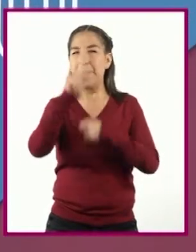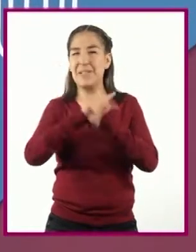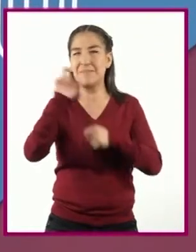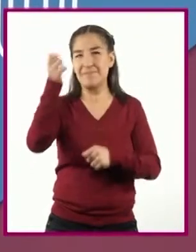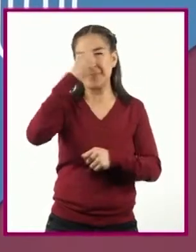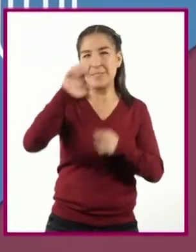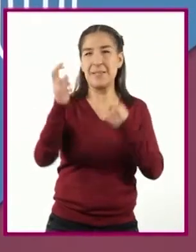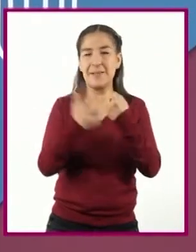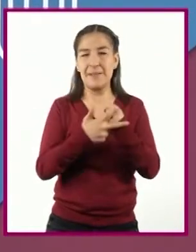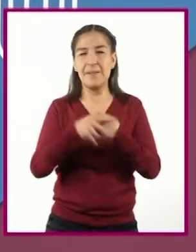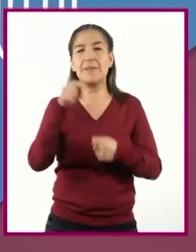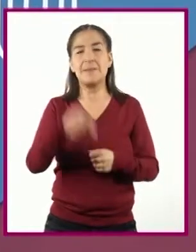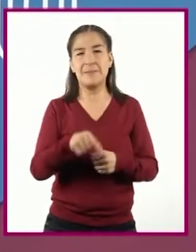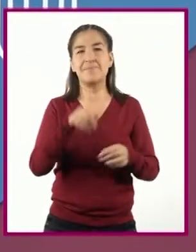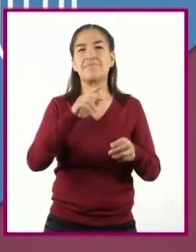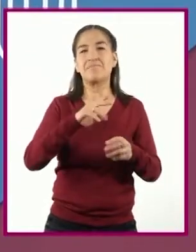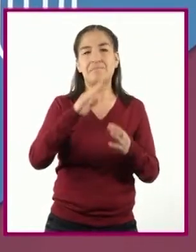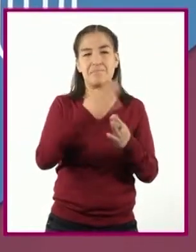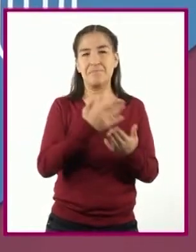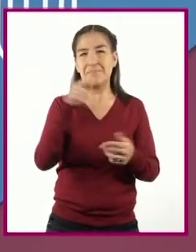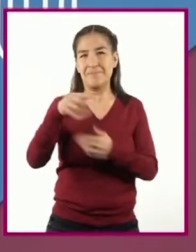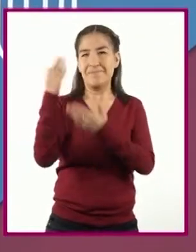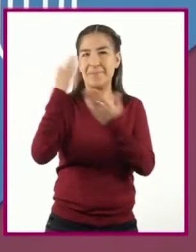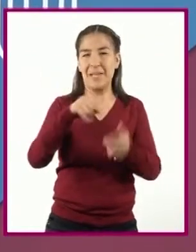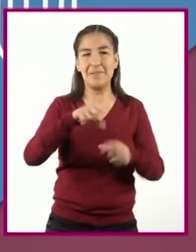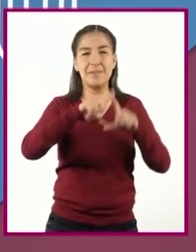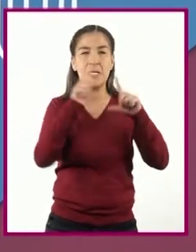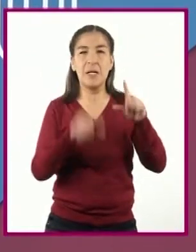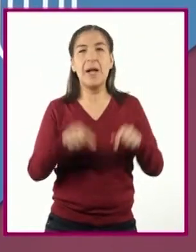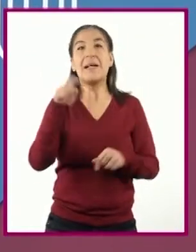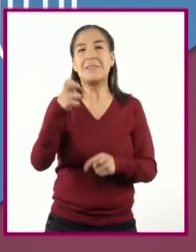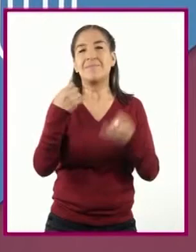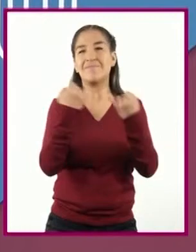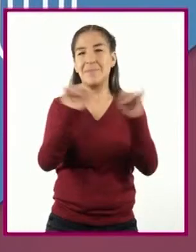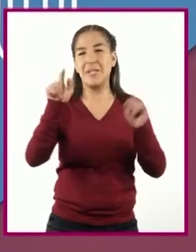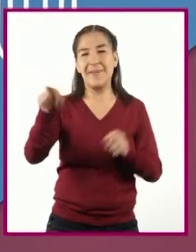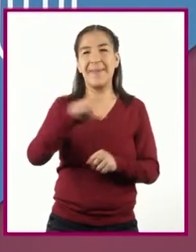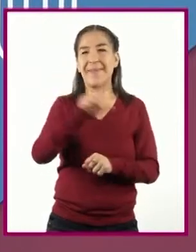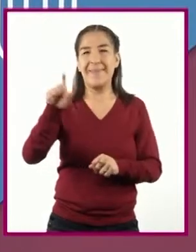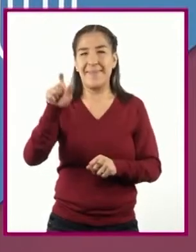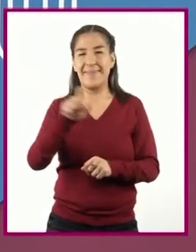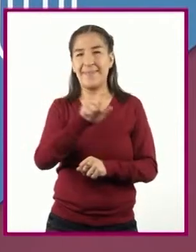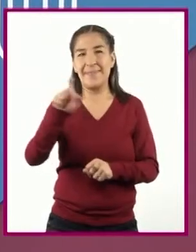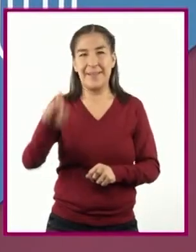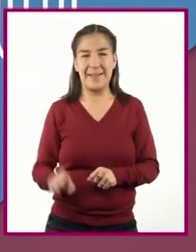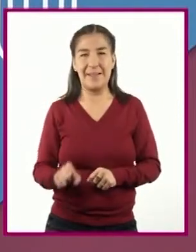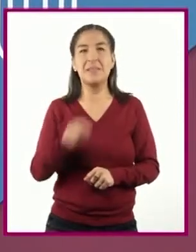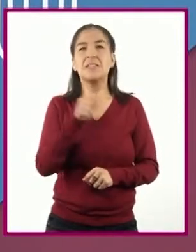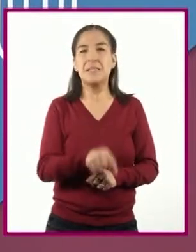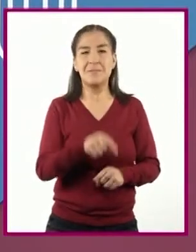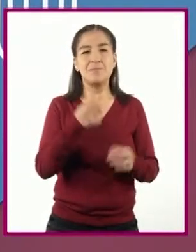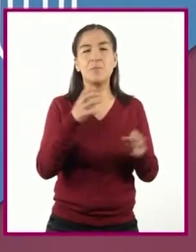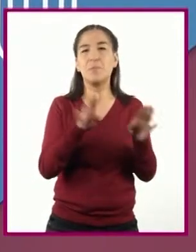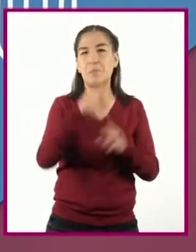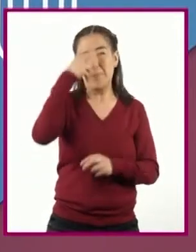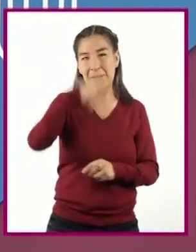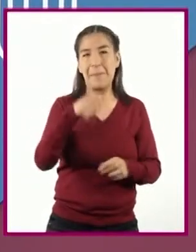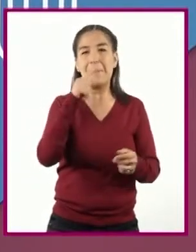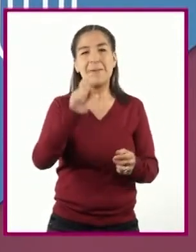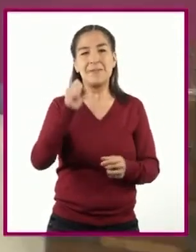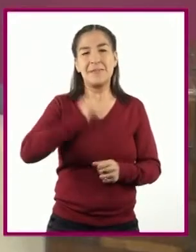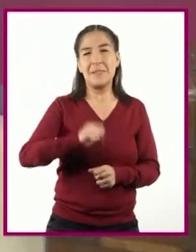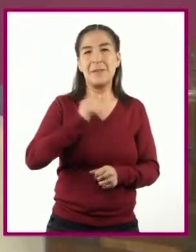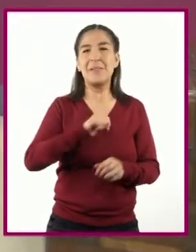de la independencia de Texas, que fue parte del norte de México en el siglo XIX y más tarde se anexó a Estados Unidos de